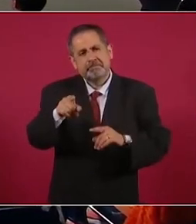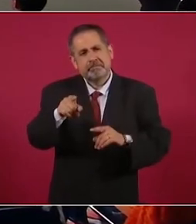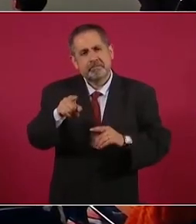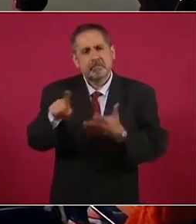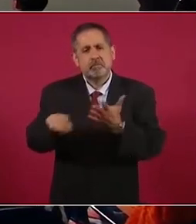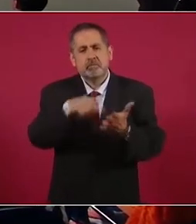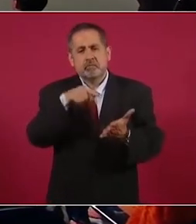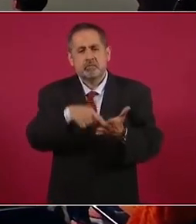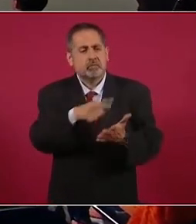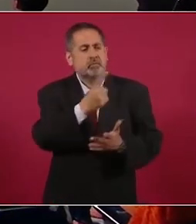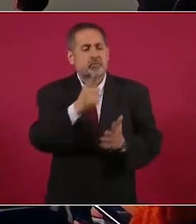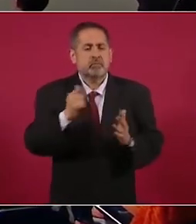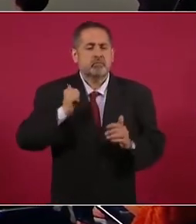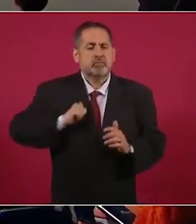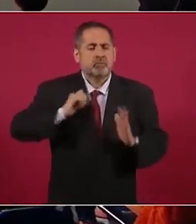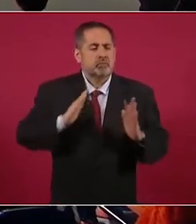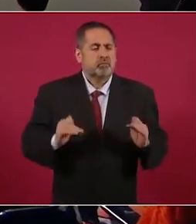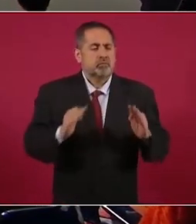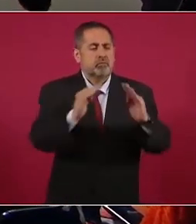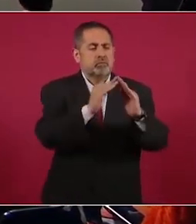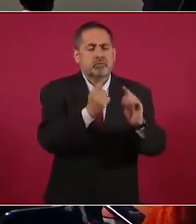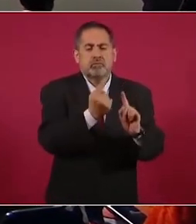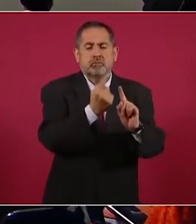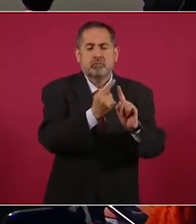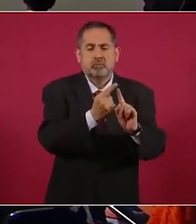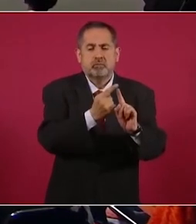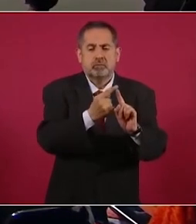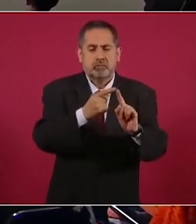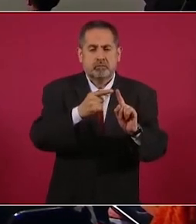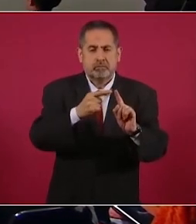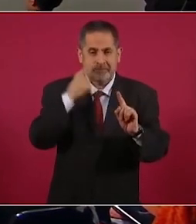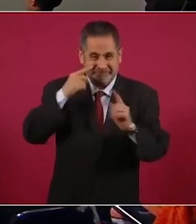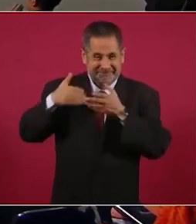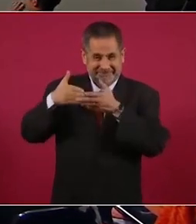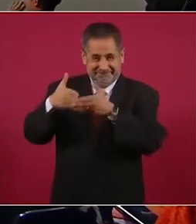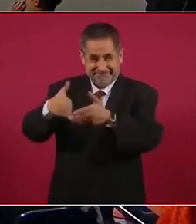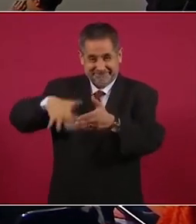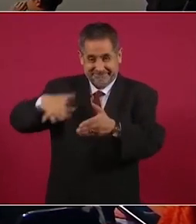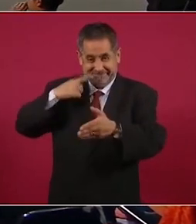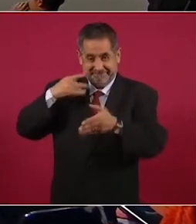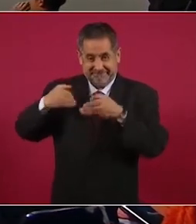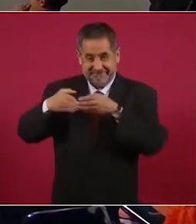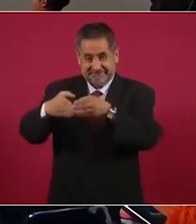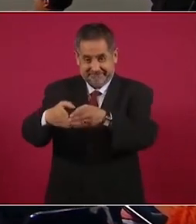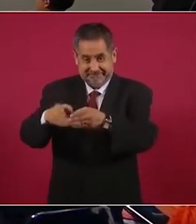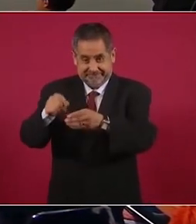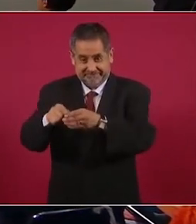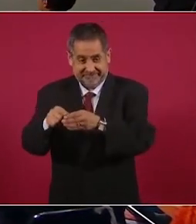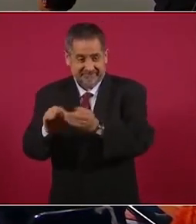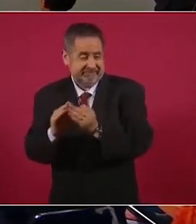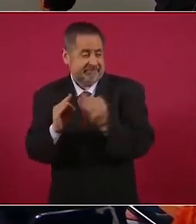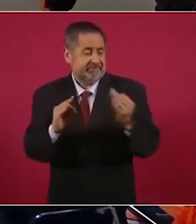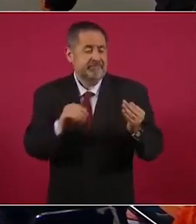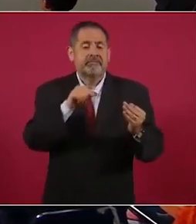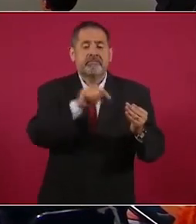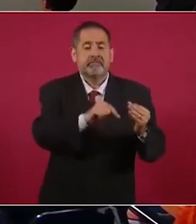sitio arqueológico. Rodeado, ahí donde está el barco,